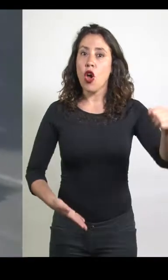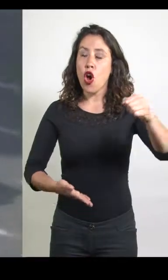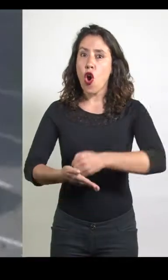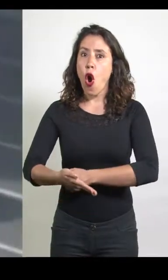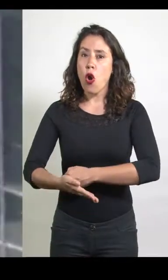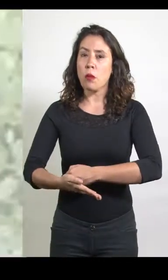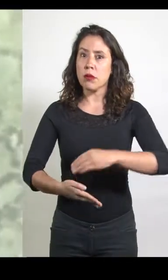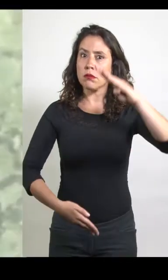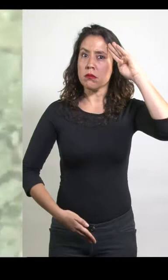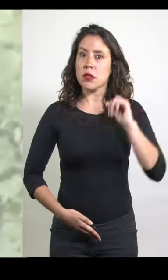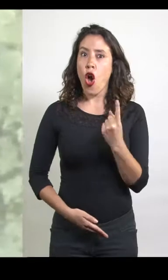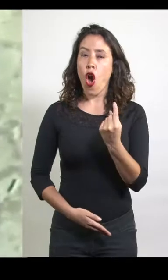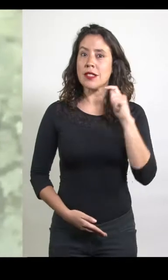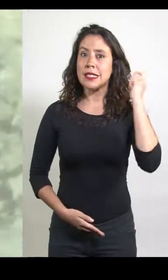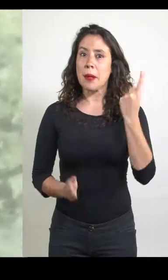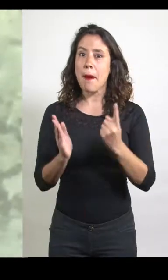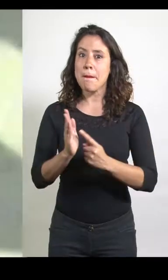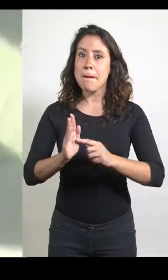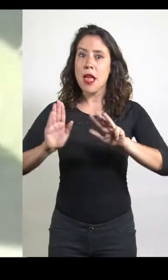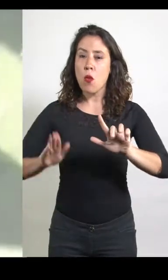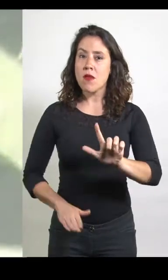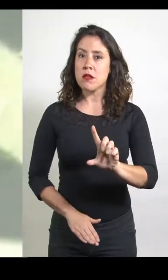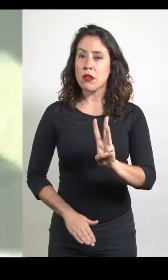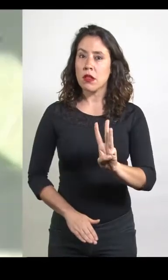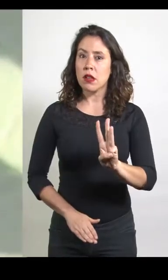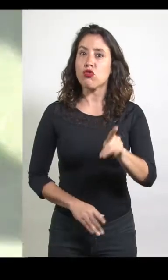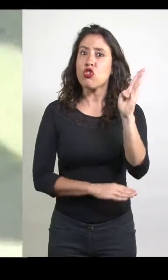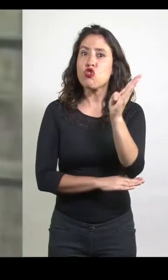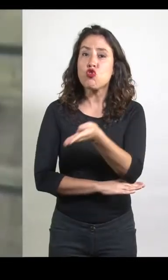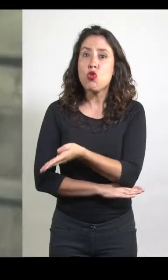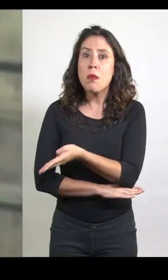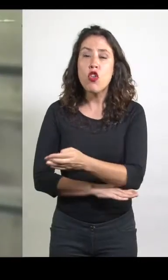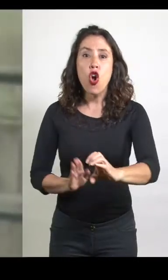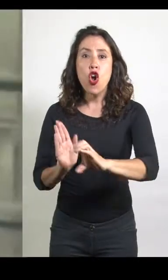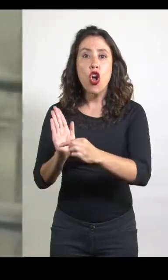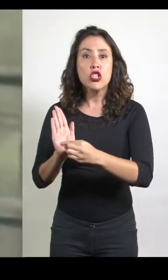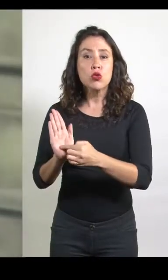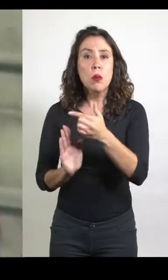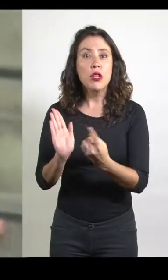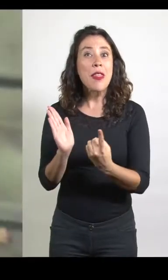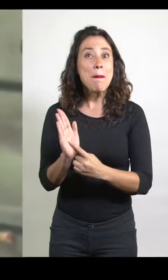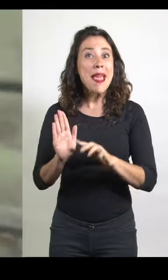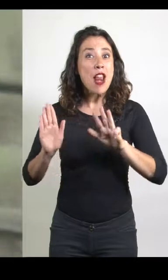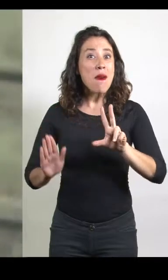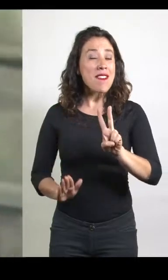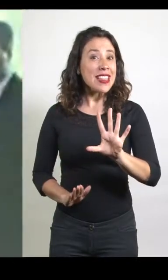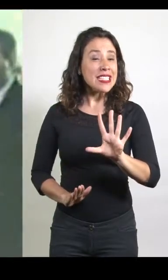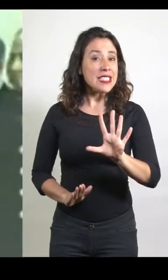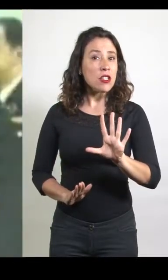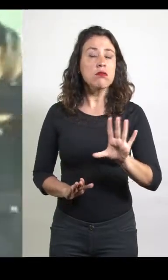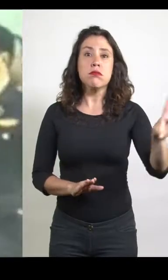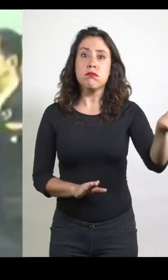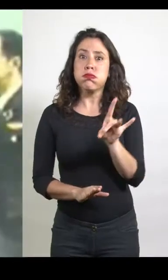El golpe de Estado del 11 de septiembre de 1973 suspendió la vigencia de la Constitución del año 1925.